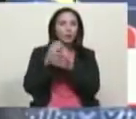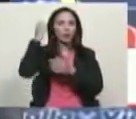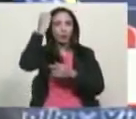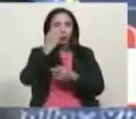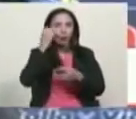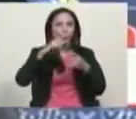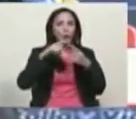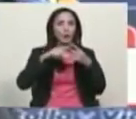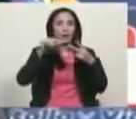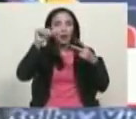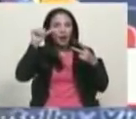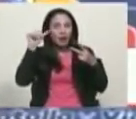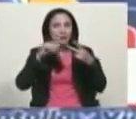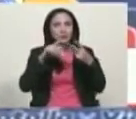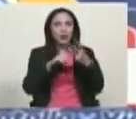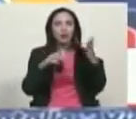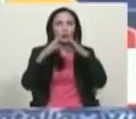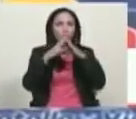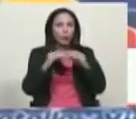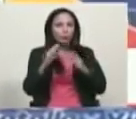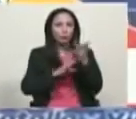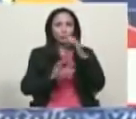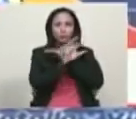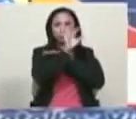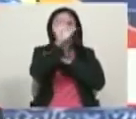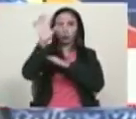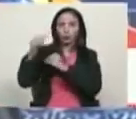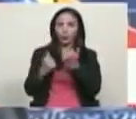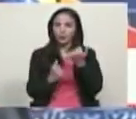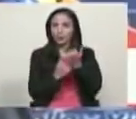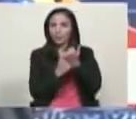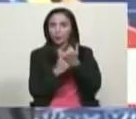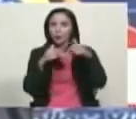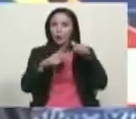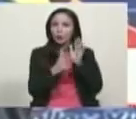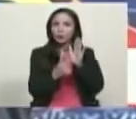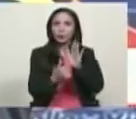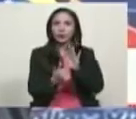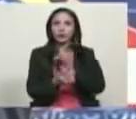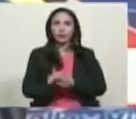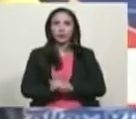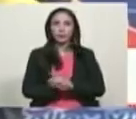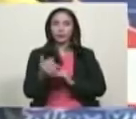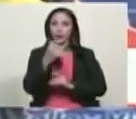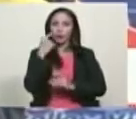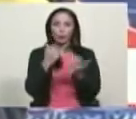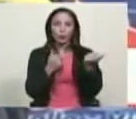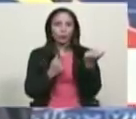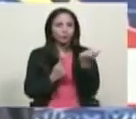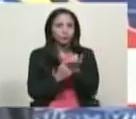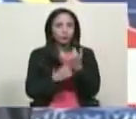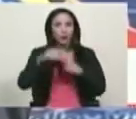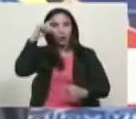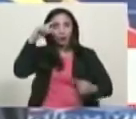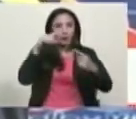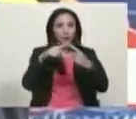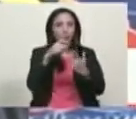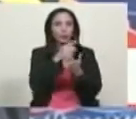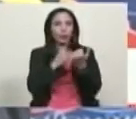precisamente hoy, presidente, donde se ha demostrado una vez más la sumisión, la